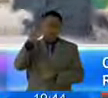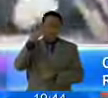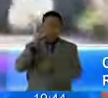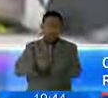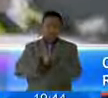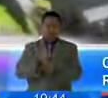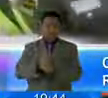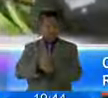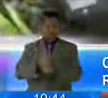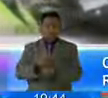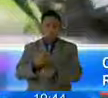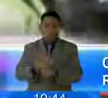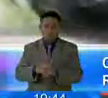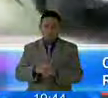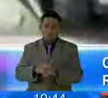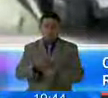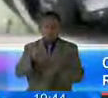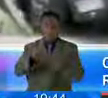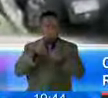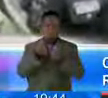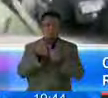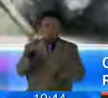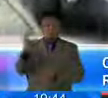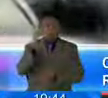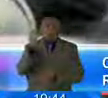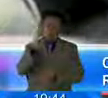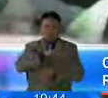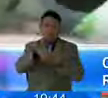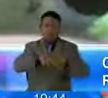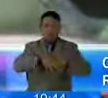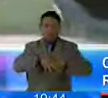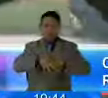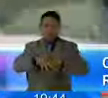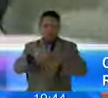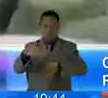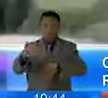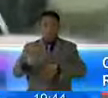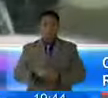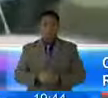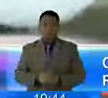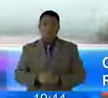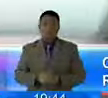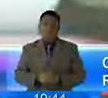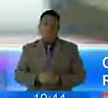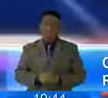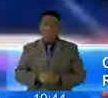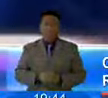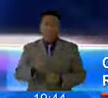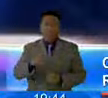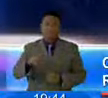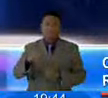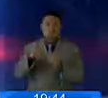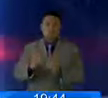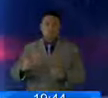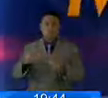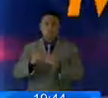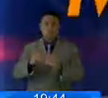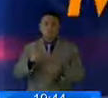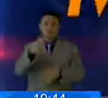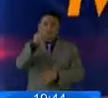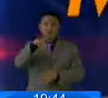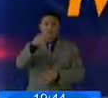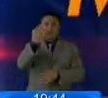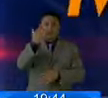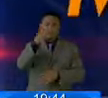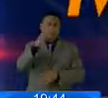el repudio y movilización de la sociedad colombiana. En este país se reportó un aumento de casos de este tipo desde 2015.